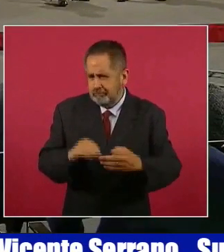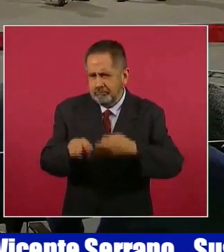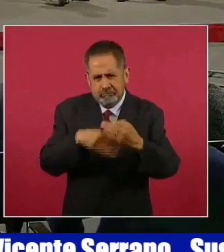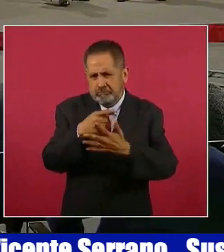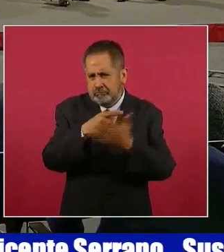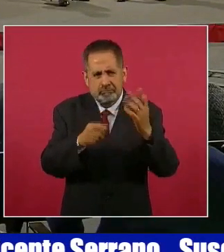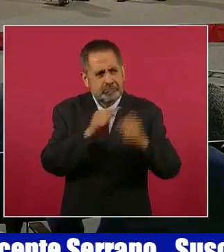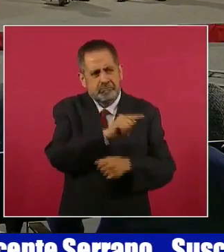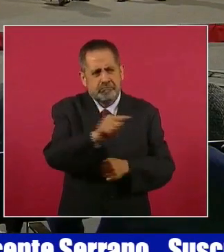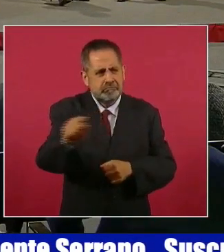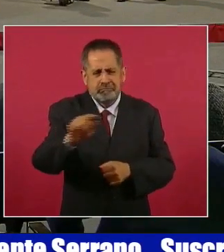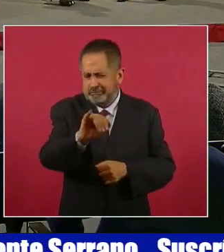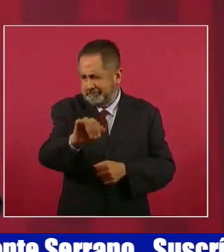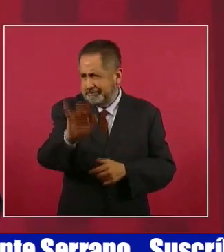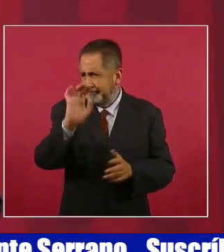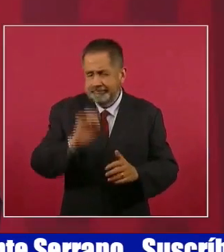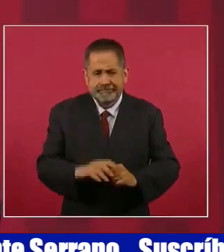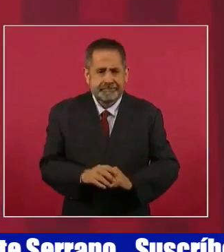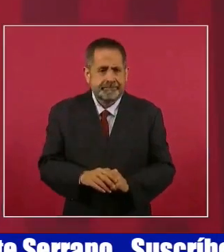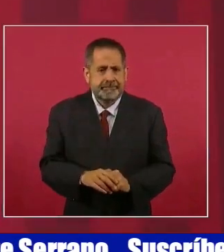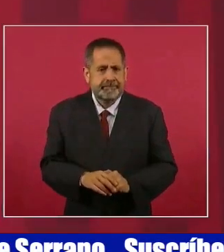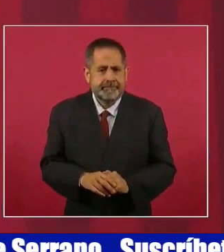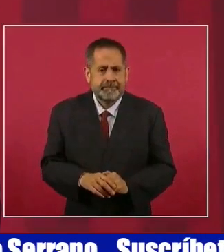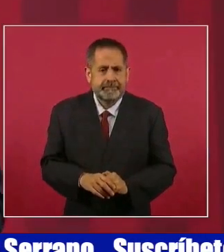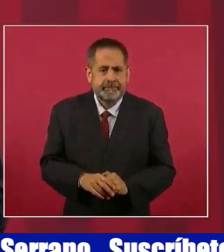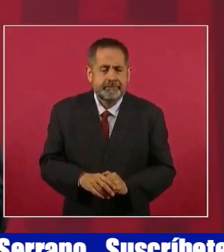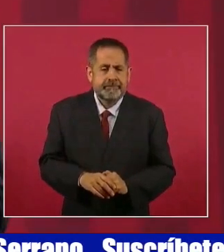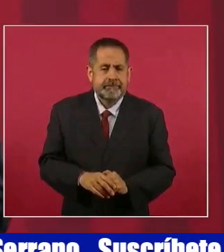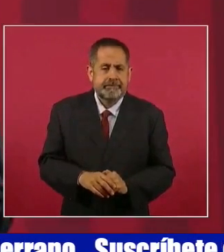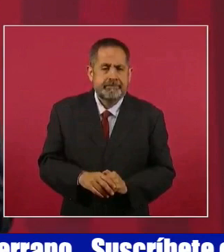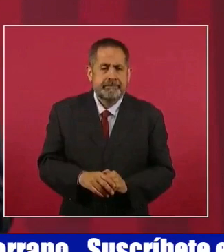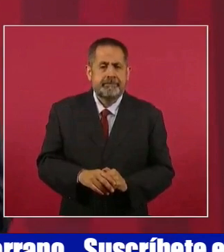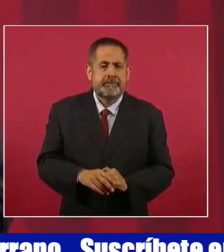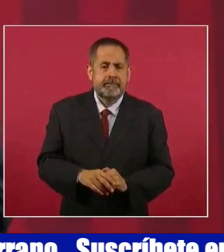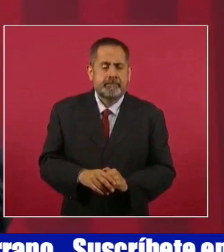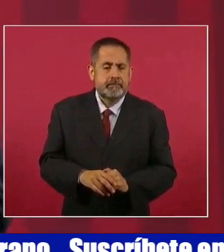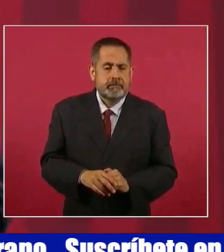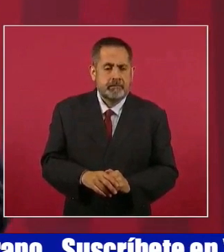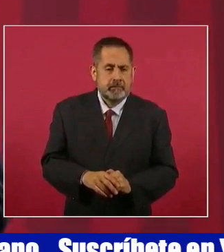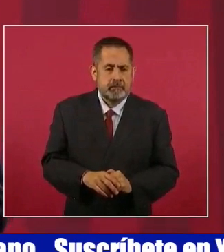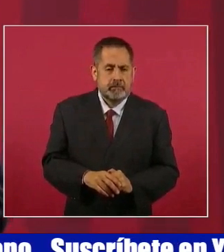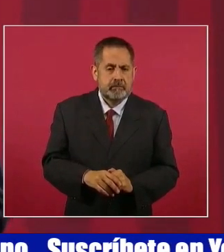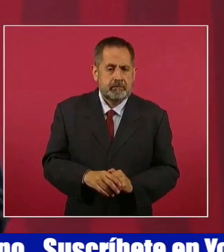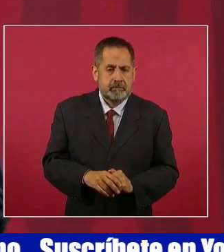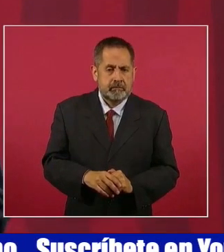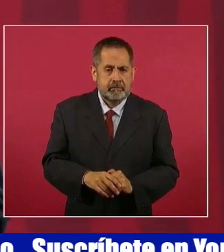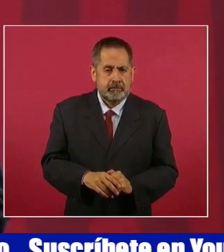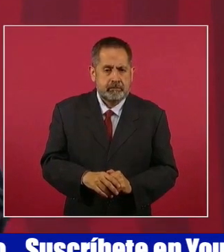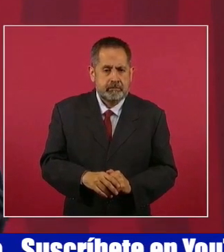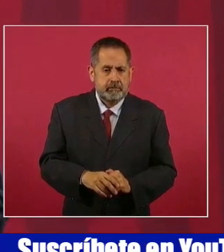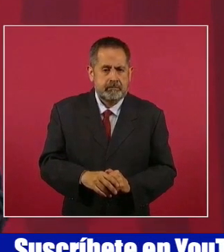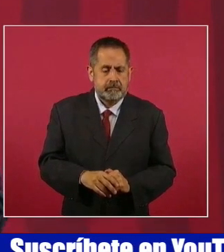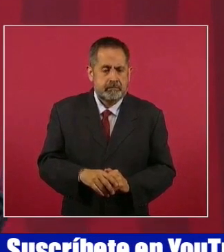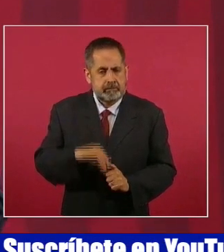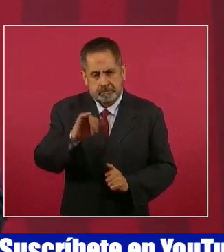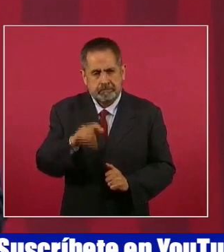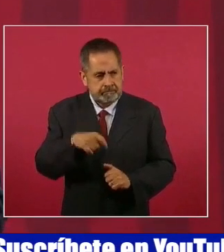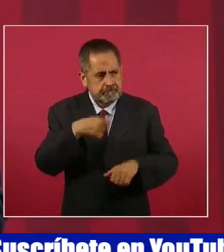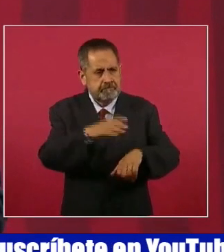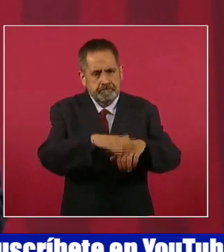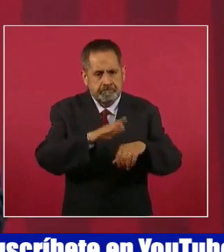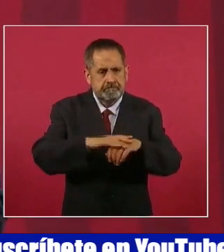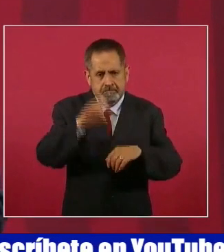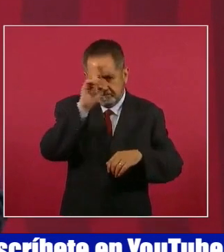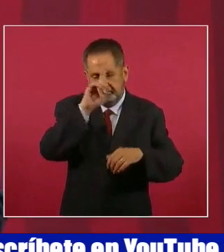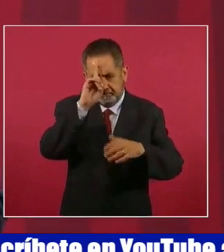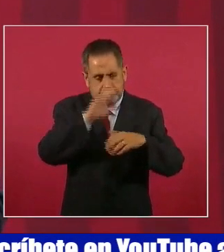todo lo que afectaba al pueblo y beneficiaba a las minorías, lo aprobaban ellos, que ahora es lo contrario. Todo lo que